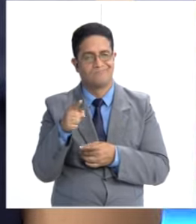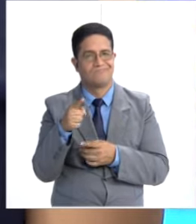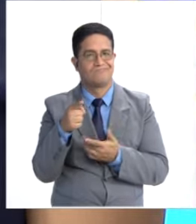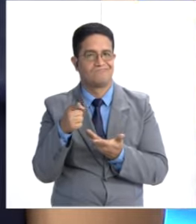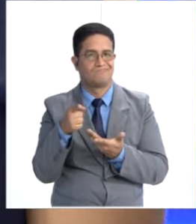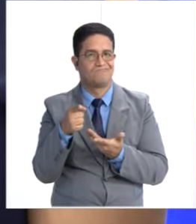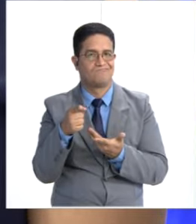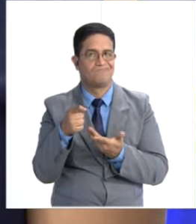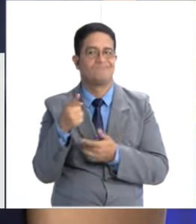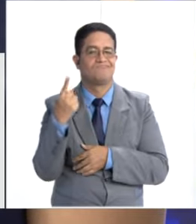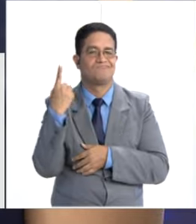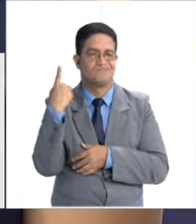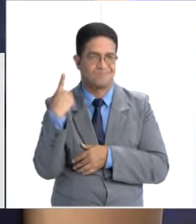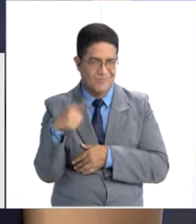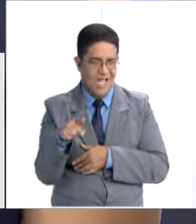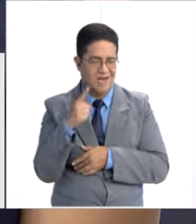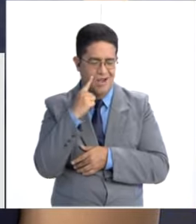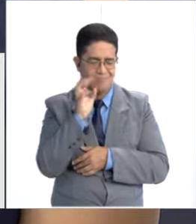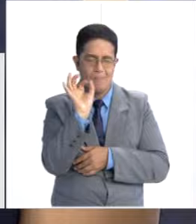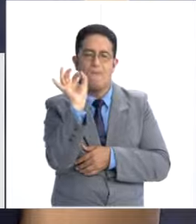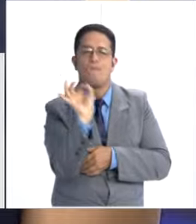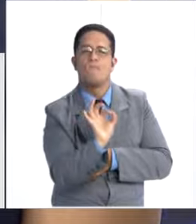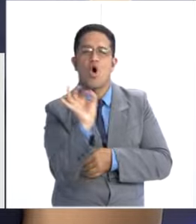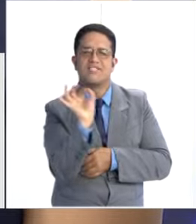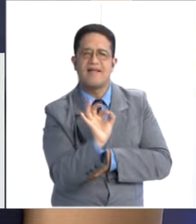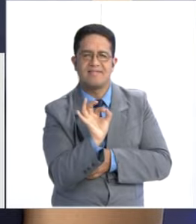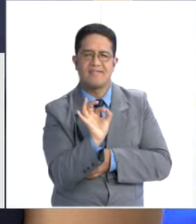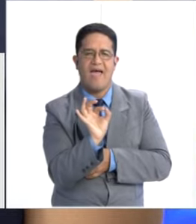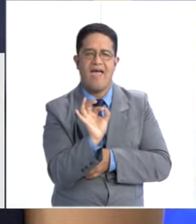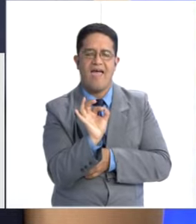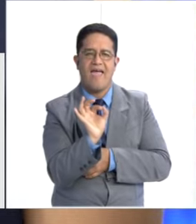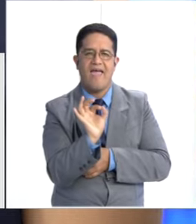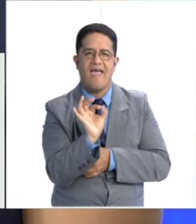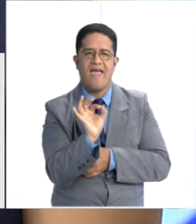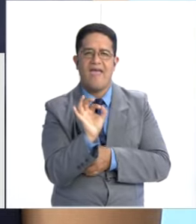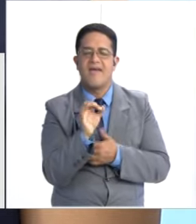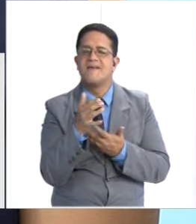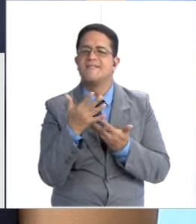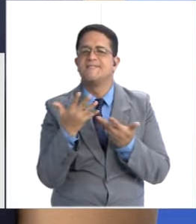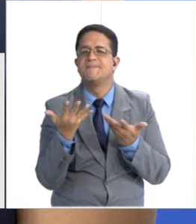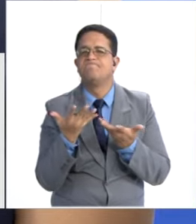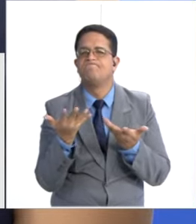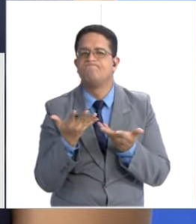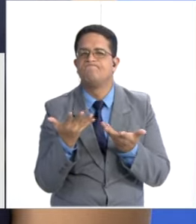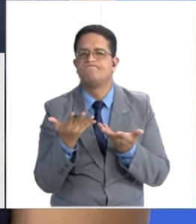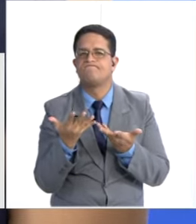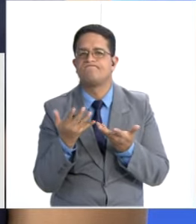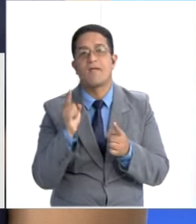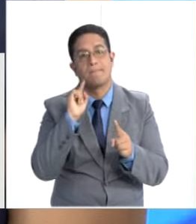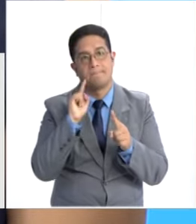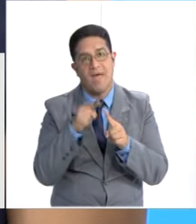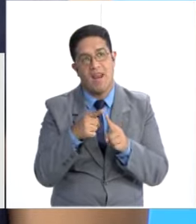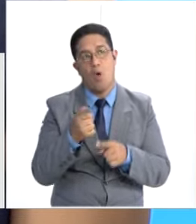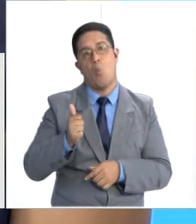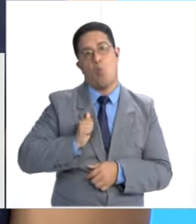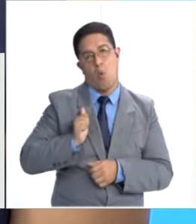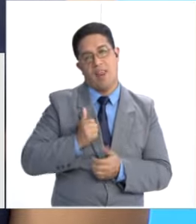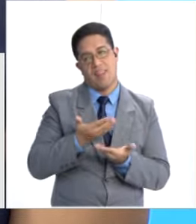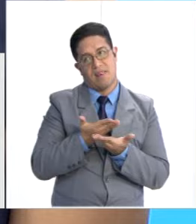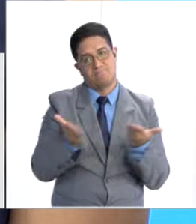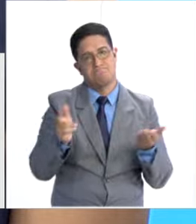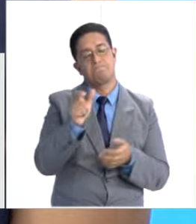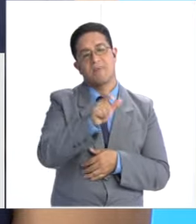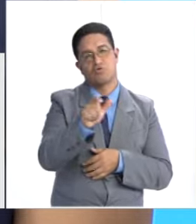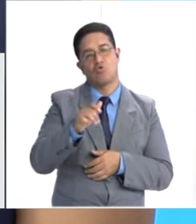una posología, una concentración que es precisamente para el alcance de ese paciente